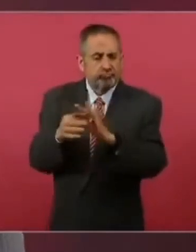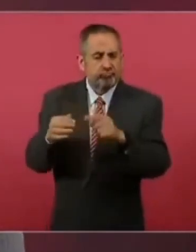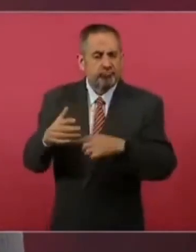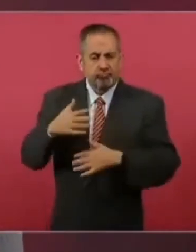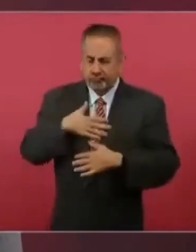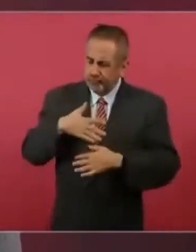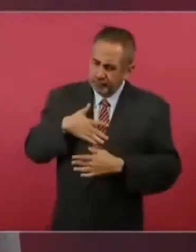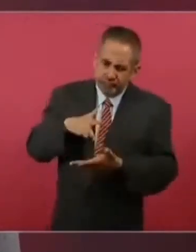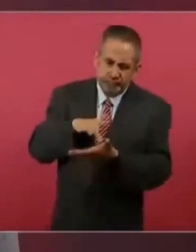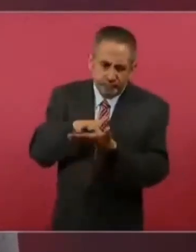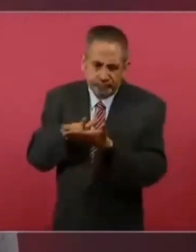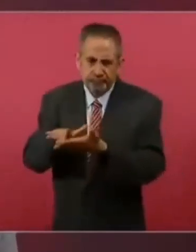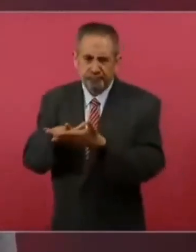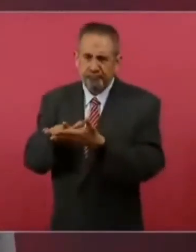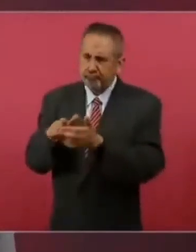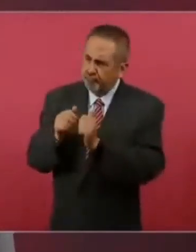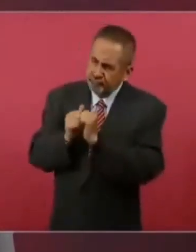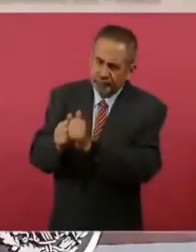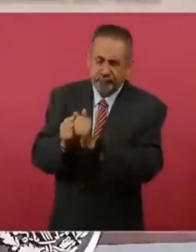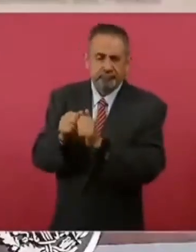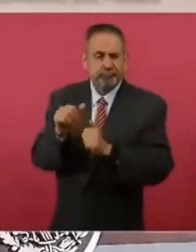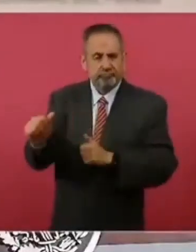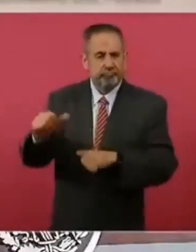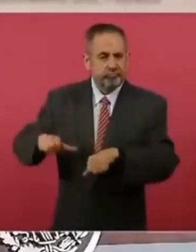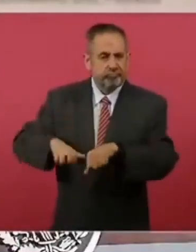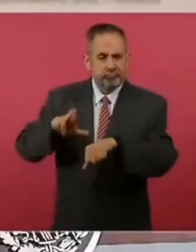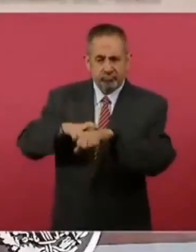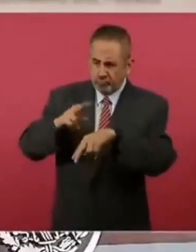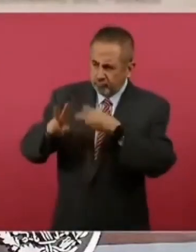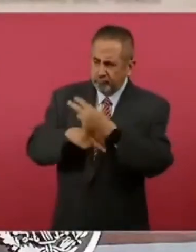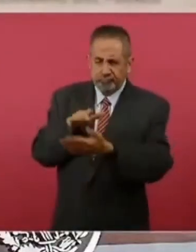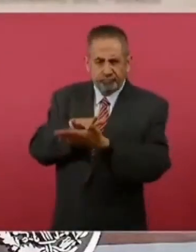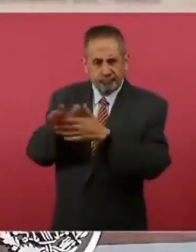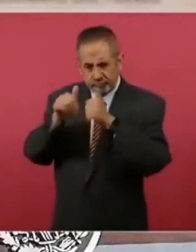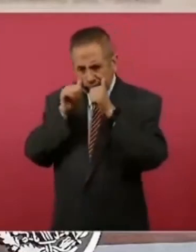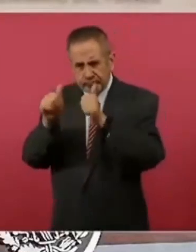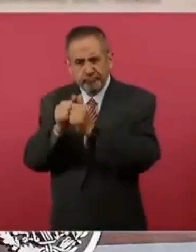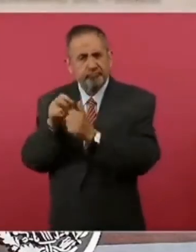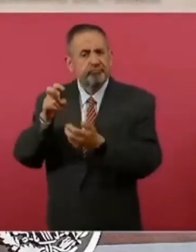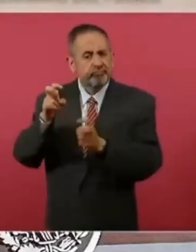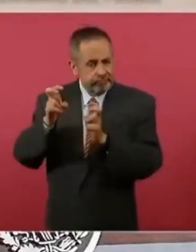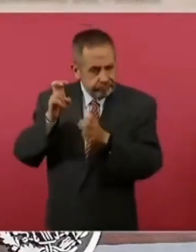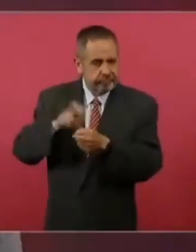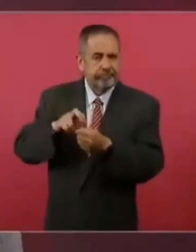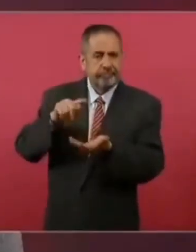nuestro apoyo, nuestra solidaridad con el gobernador de Tamaulipas.